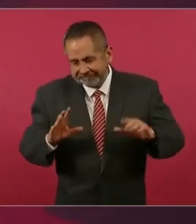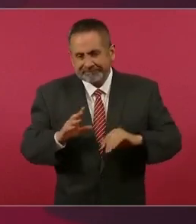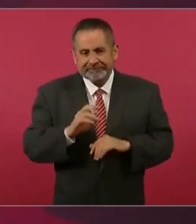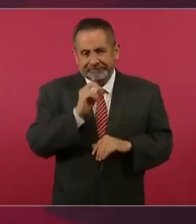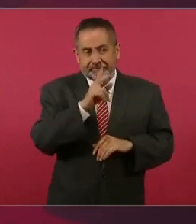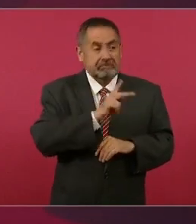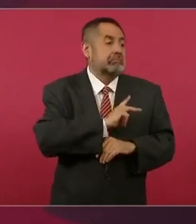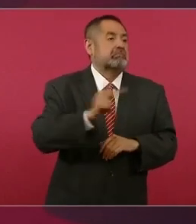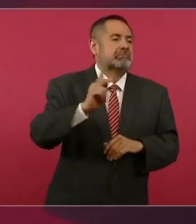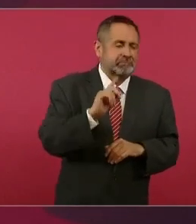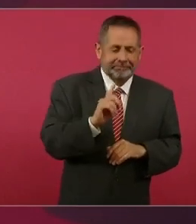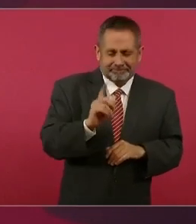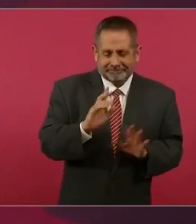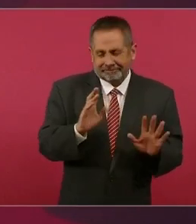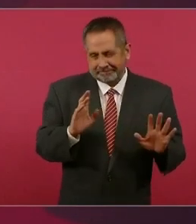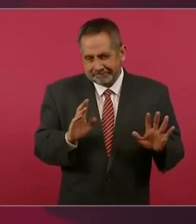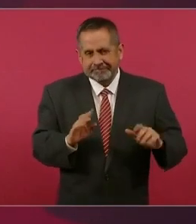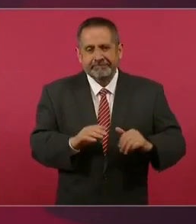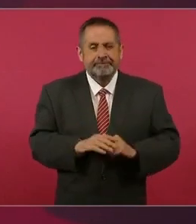no se